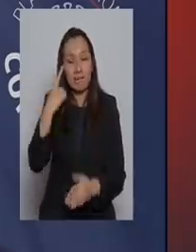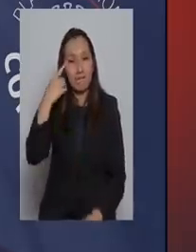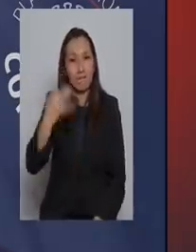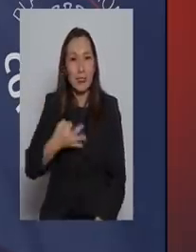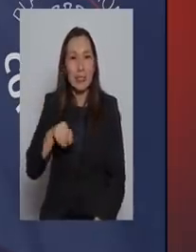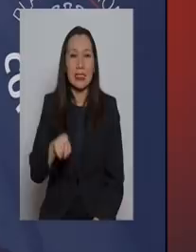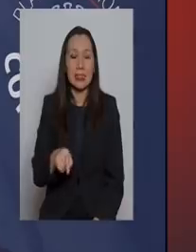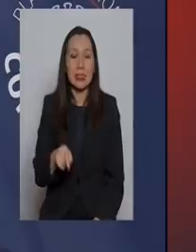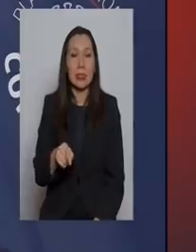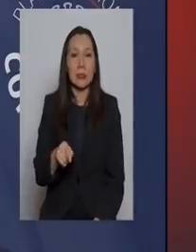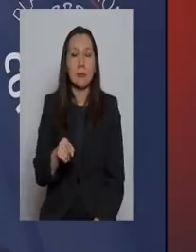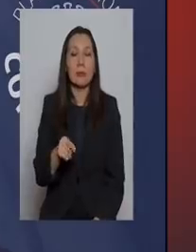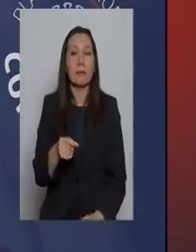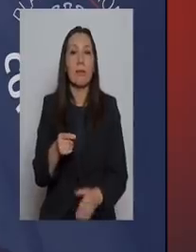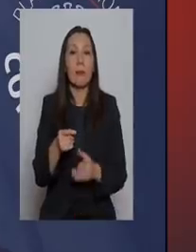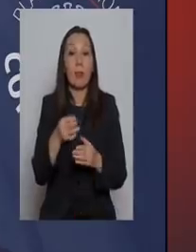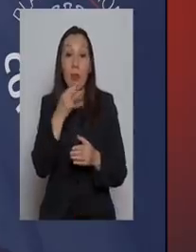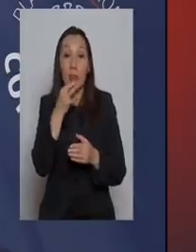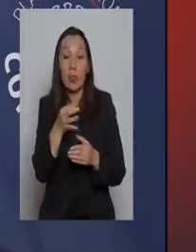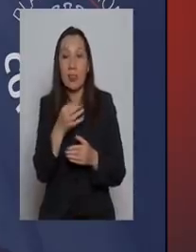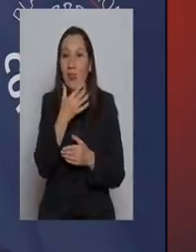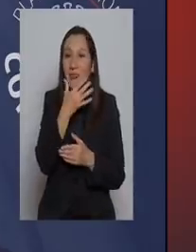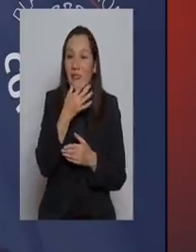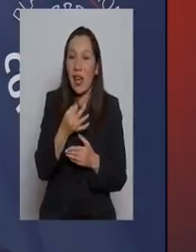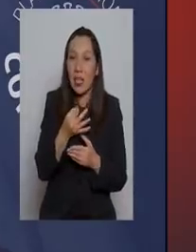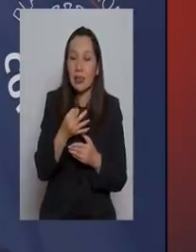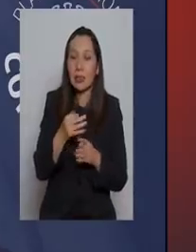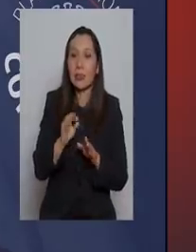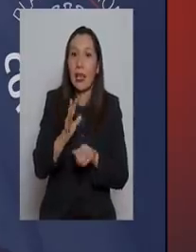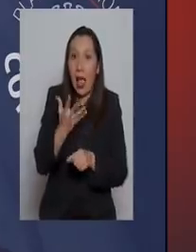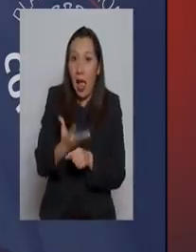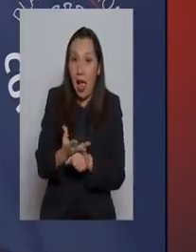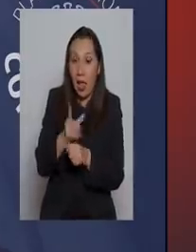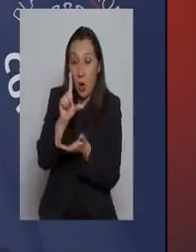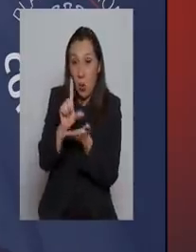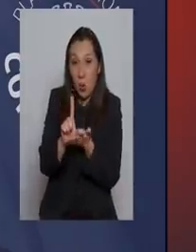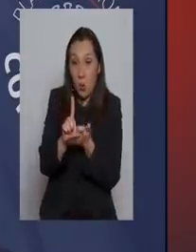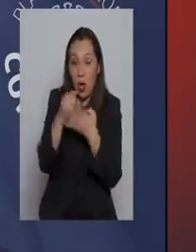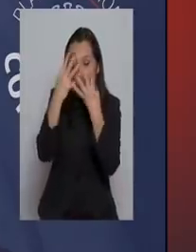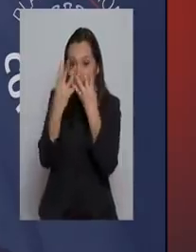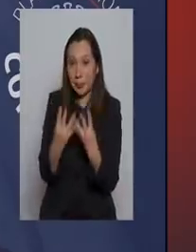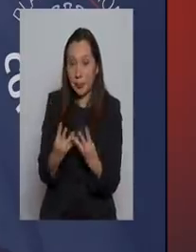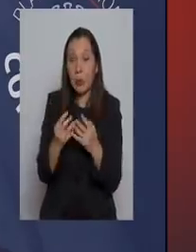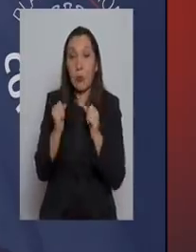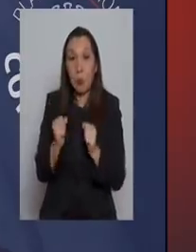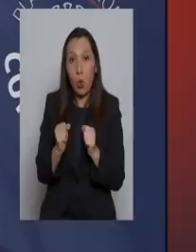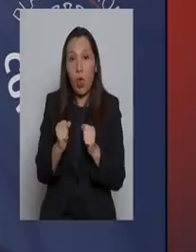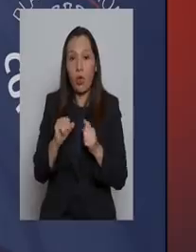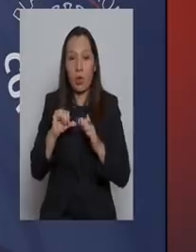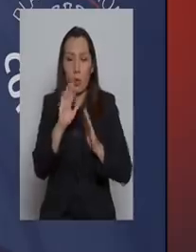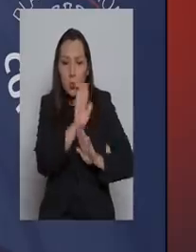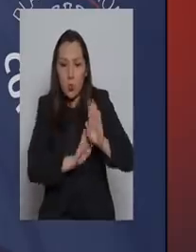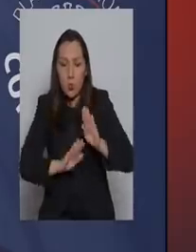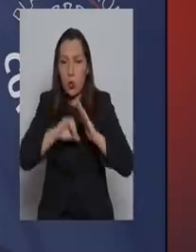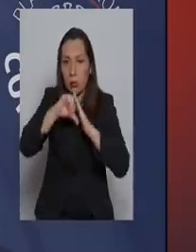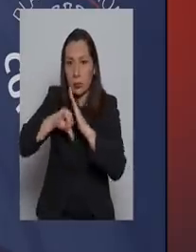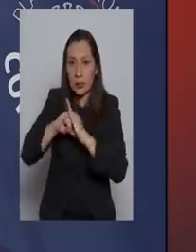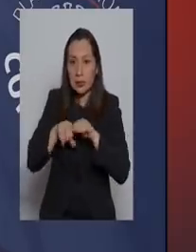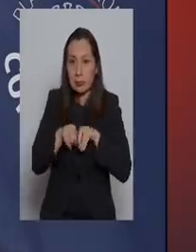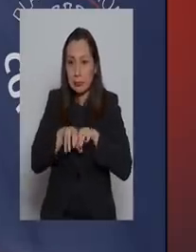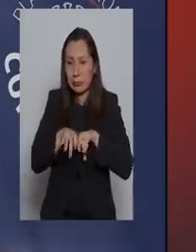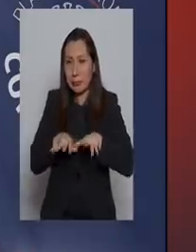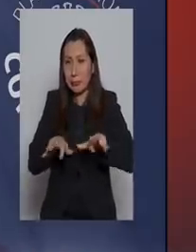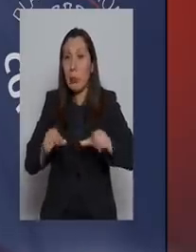convencimiento que las facilidades que existen en este recinto, para lograr la contención de una